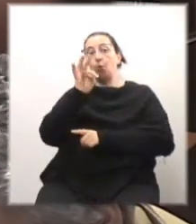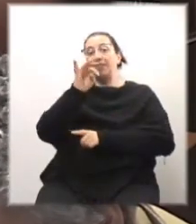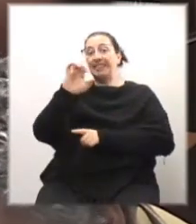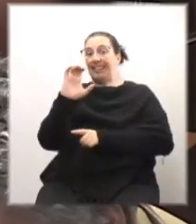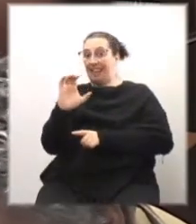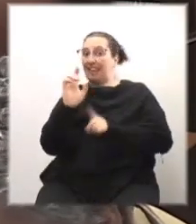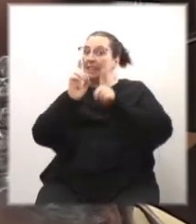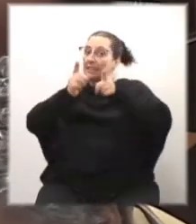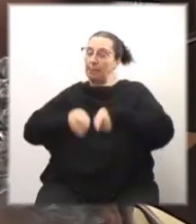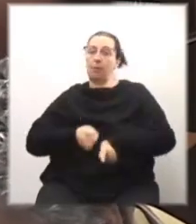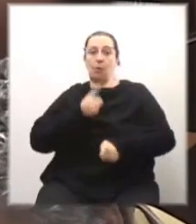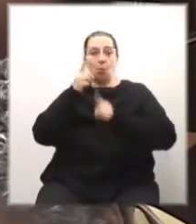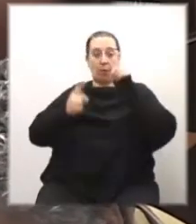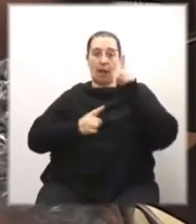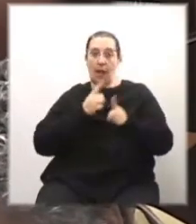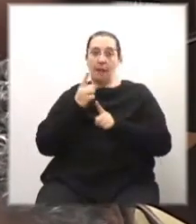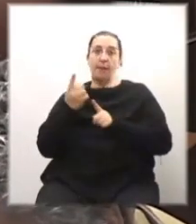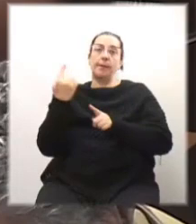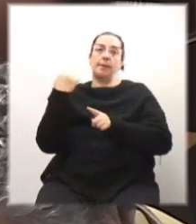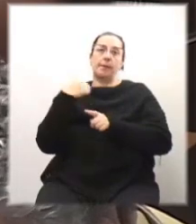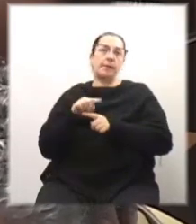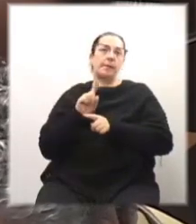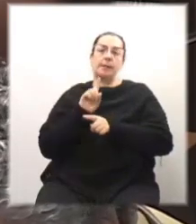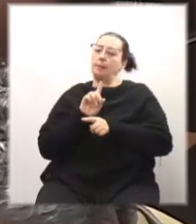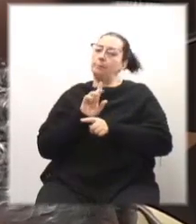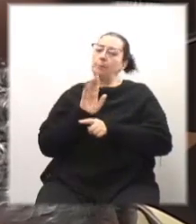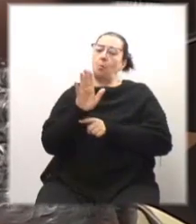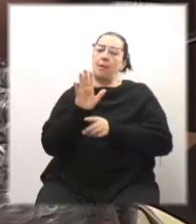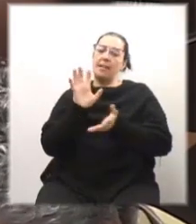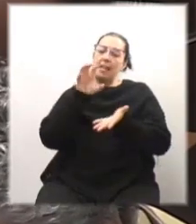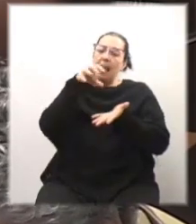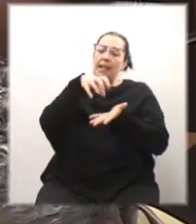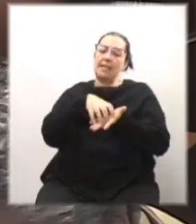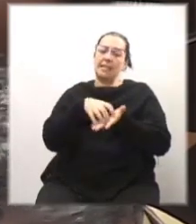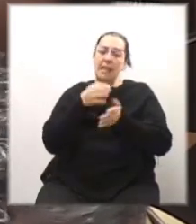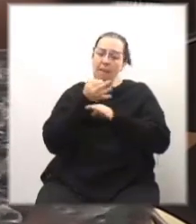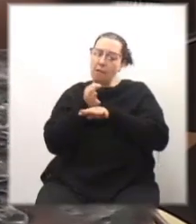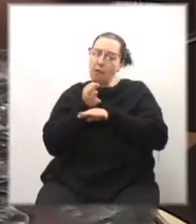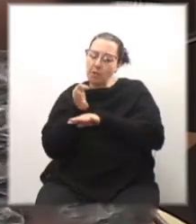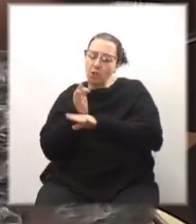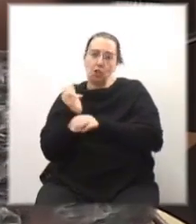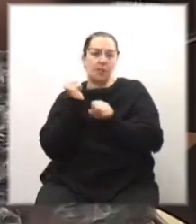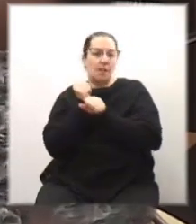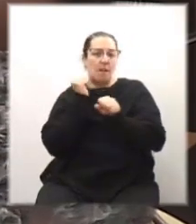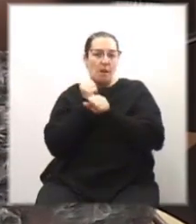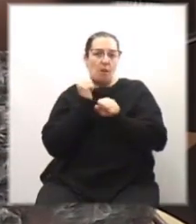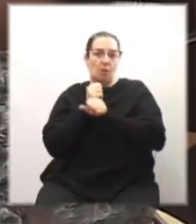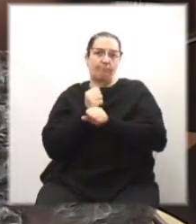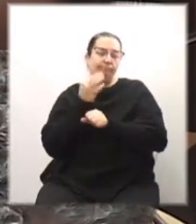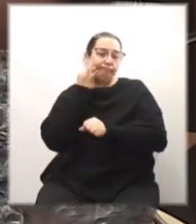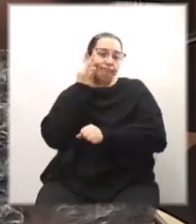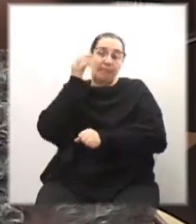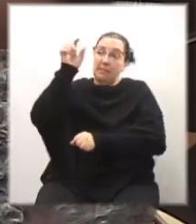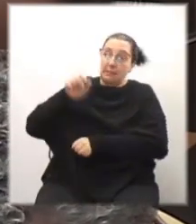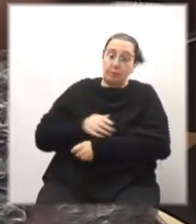investigación científico y de innovación y las propias agencias de formación de trabajadores son testimonio de la